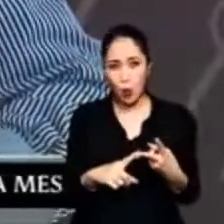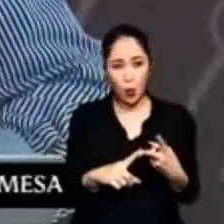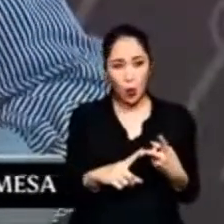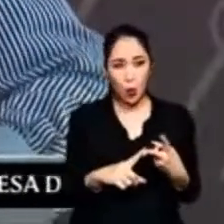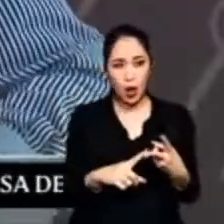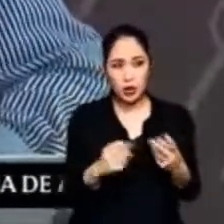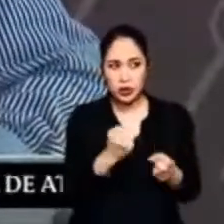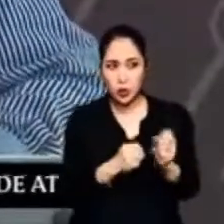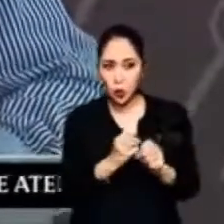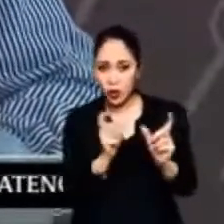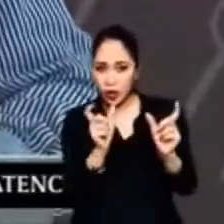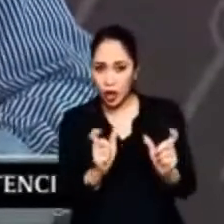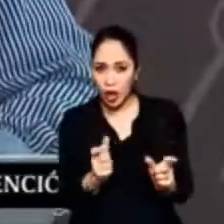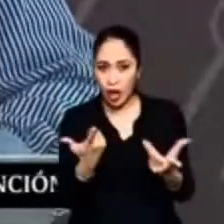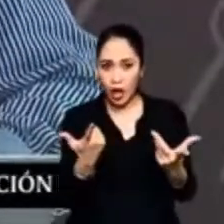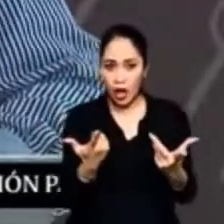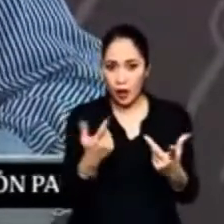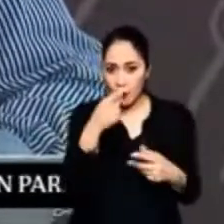que se hicieran las cosas.